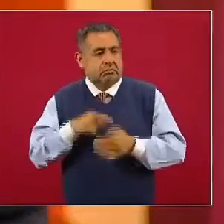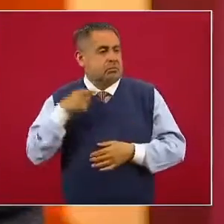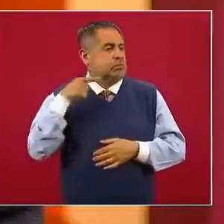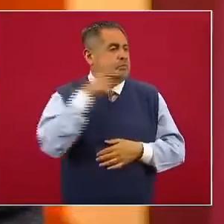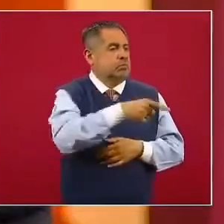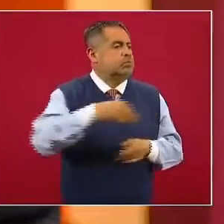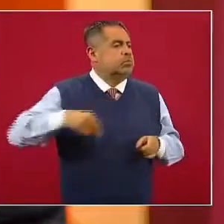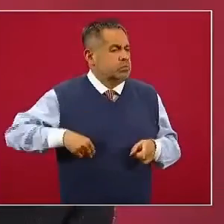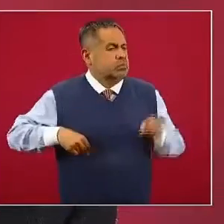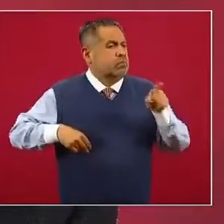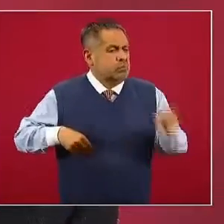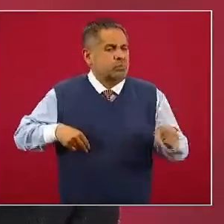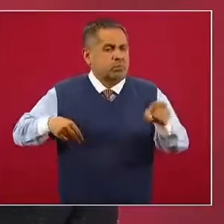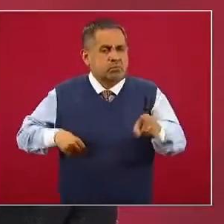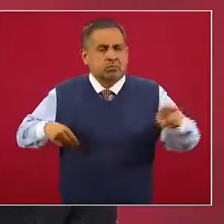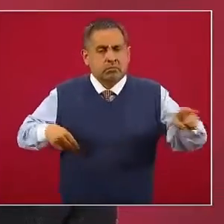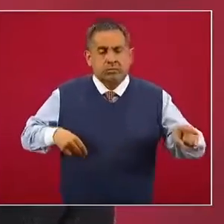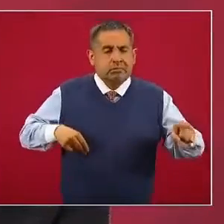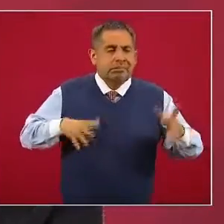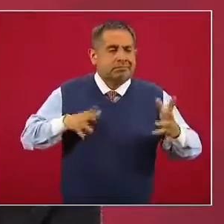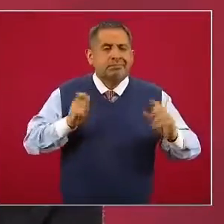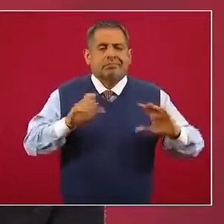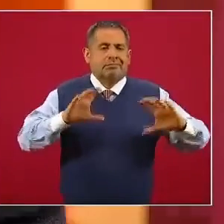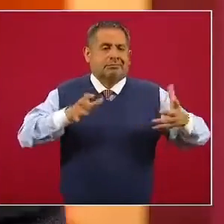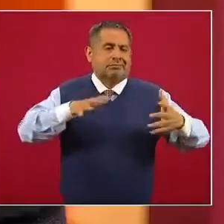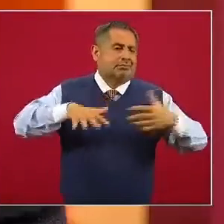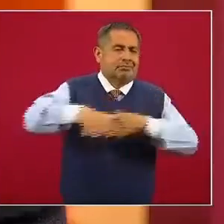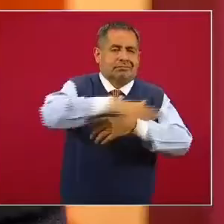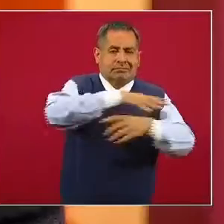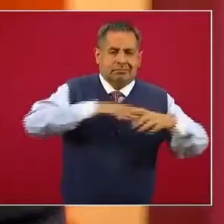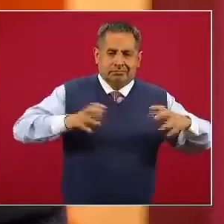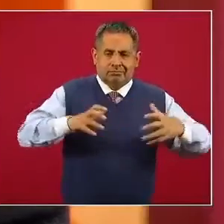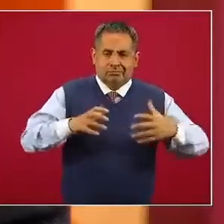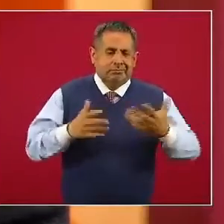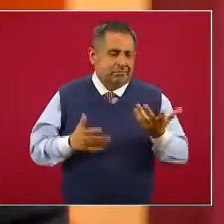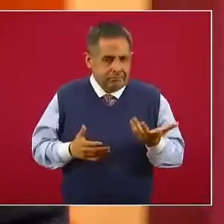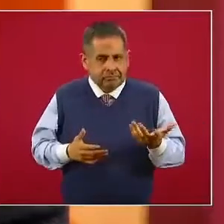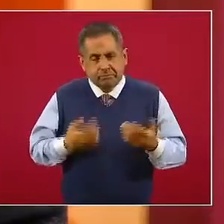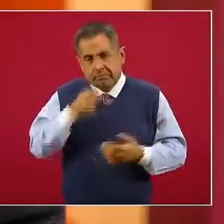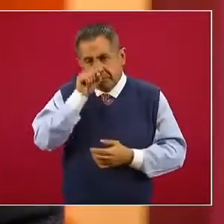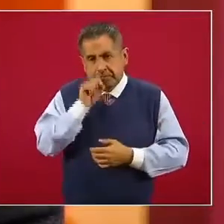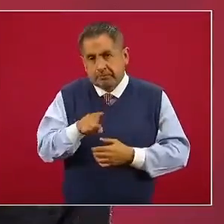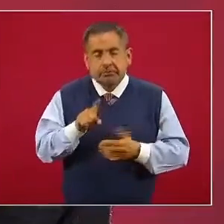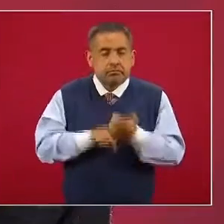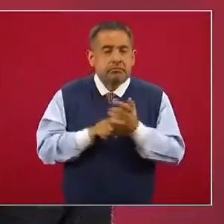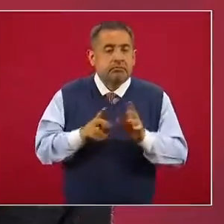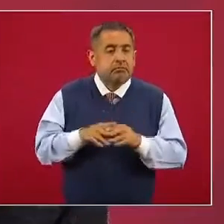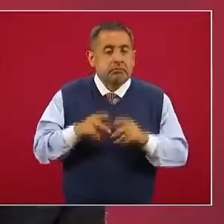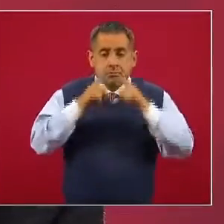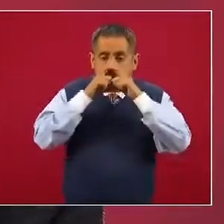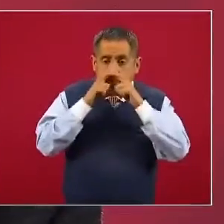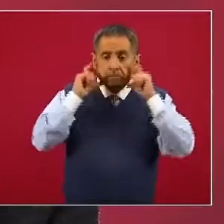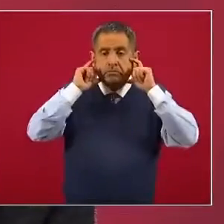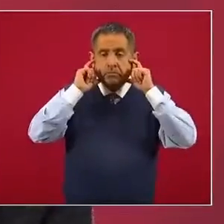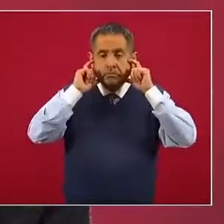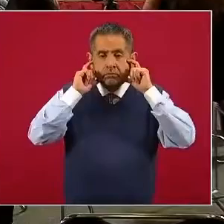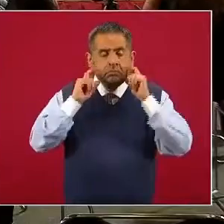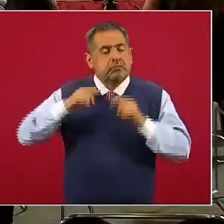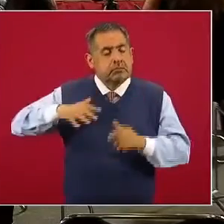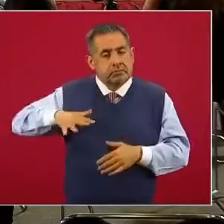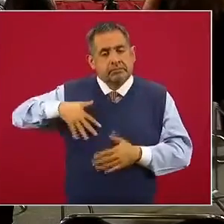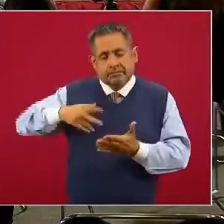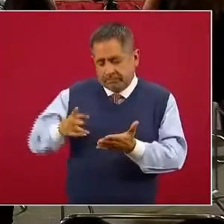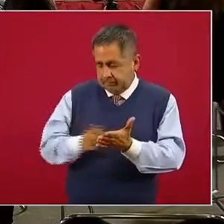al individuo por un fenómeno que es colectivo. Y además, el uso del cubrebocas, como lo hemos